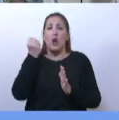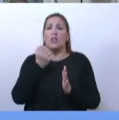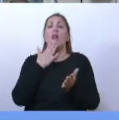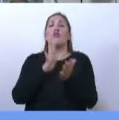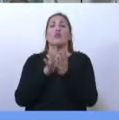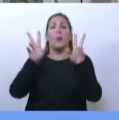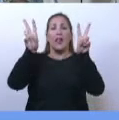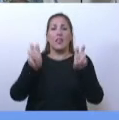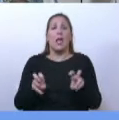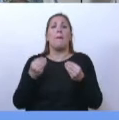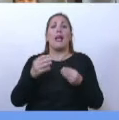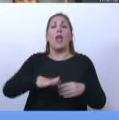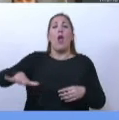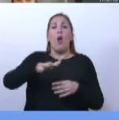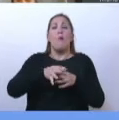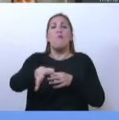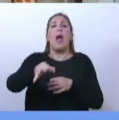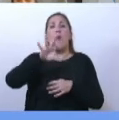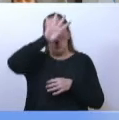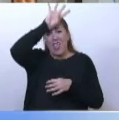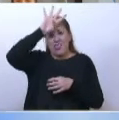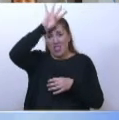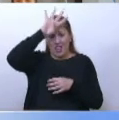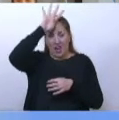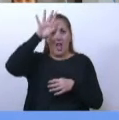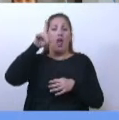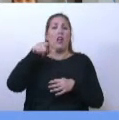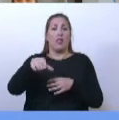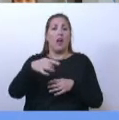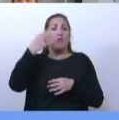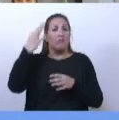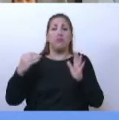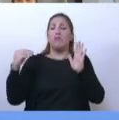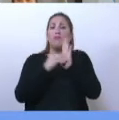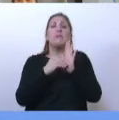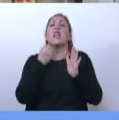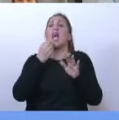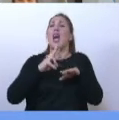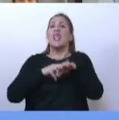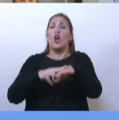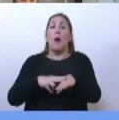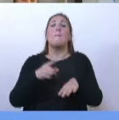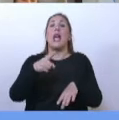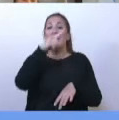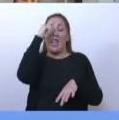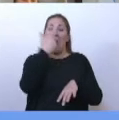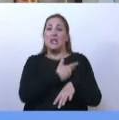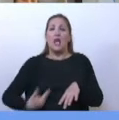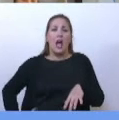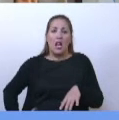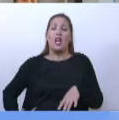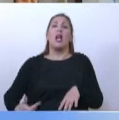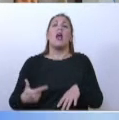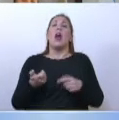a los pueblos indígenas expresamente recomendando a los estados como